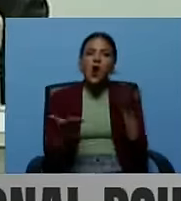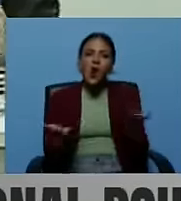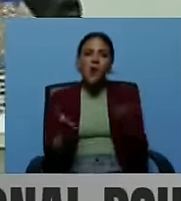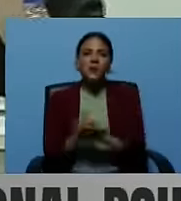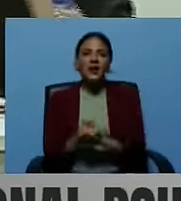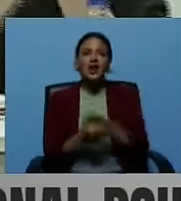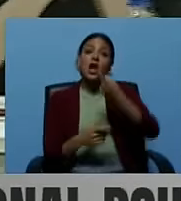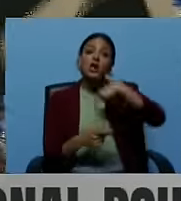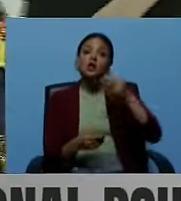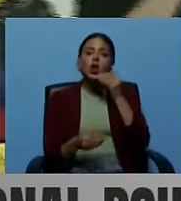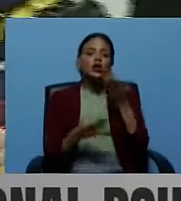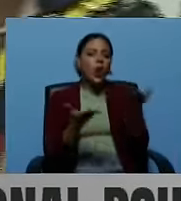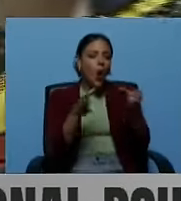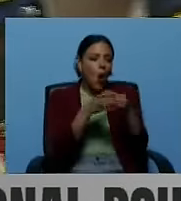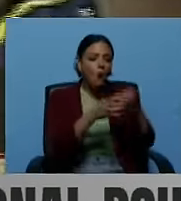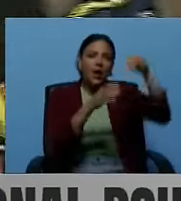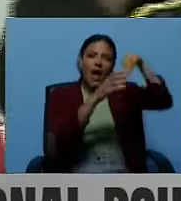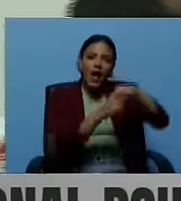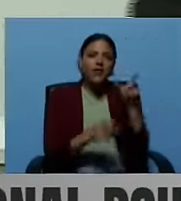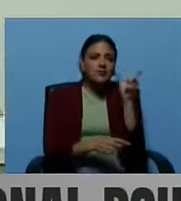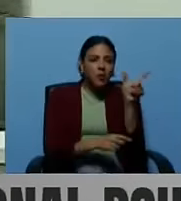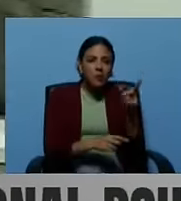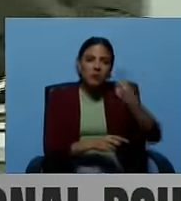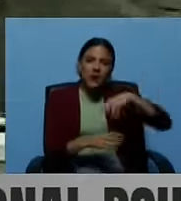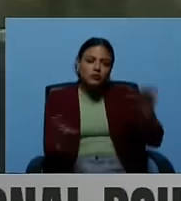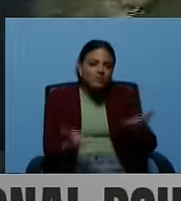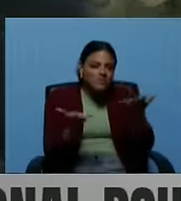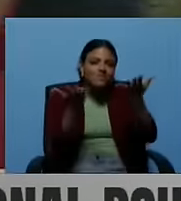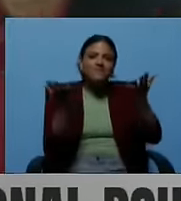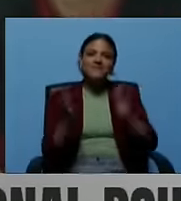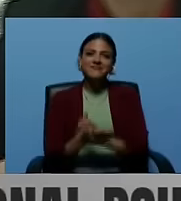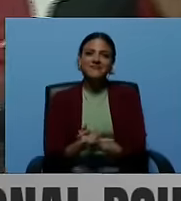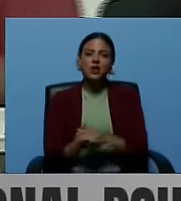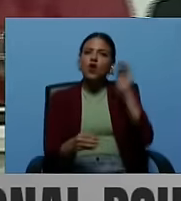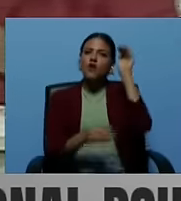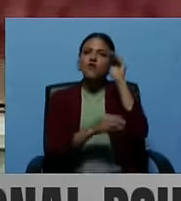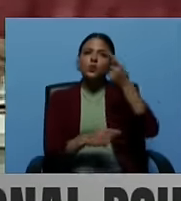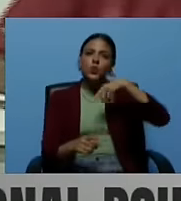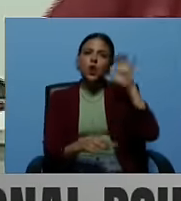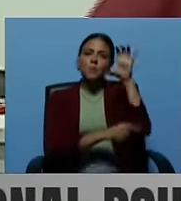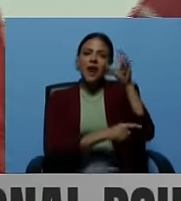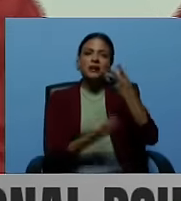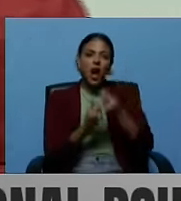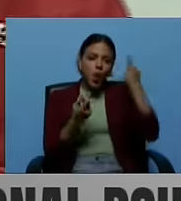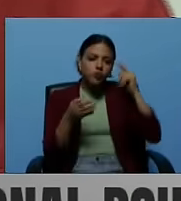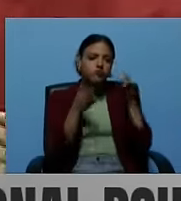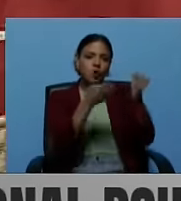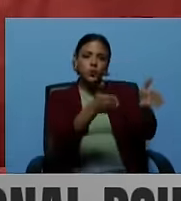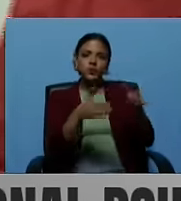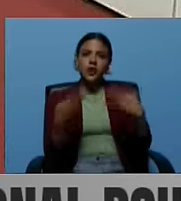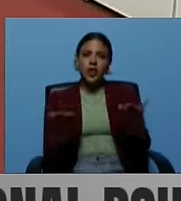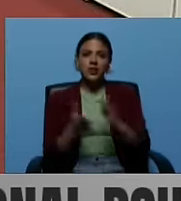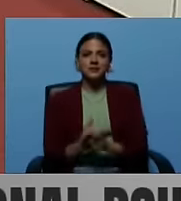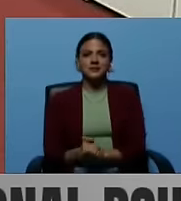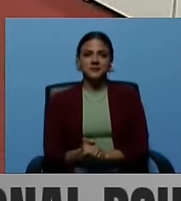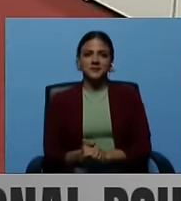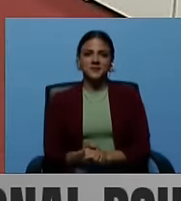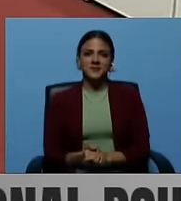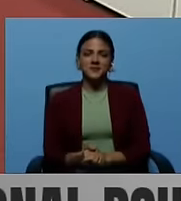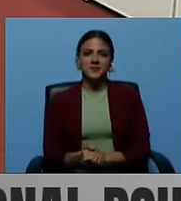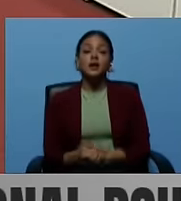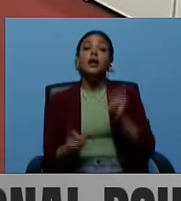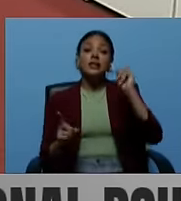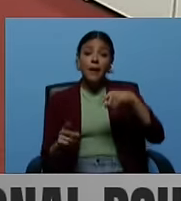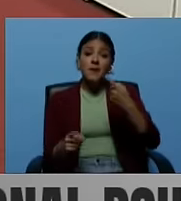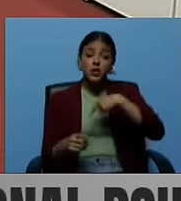Nuestra juventud del Partido Socialista Unido de Venezuela. Bueno, el futuro de la patria está ahí, pues. El futuro de la patria está ahí. Tenemos